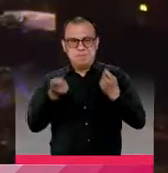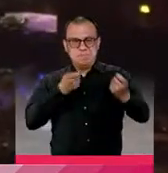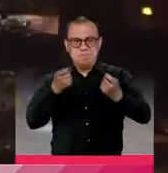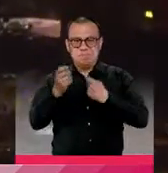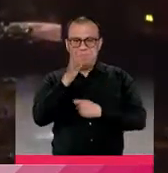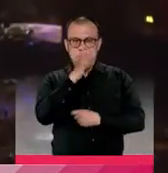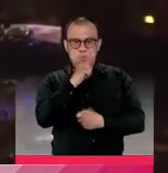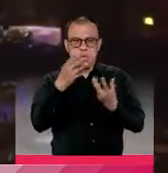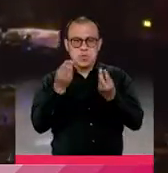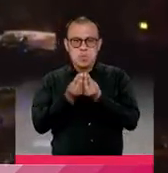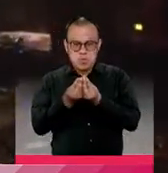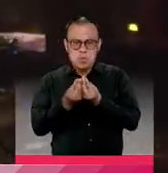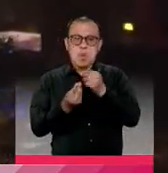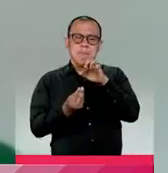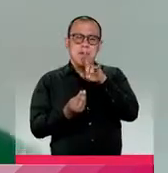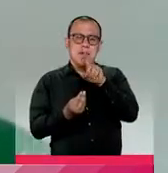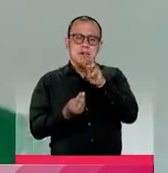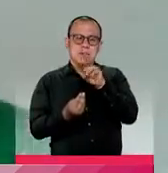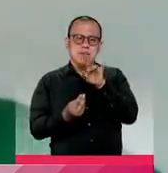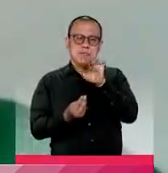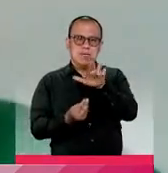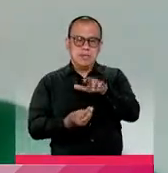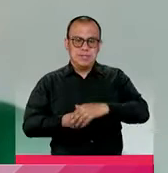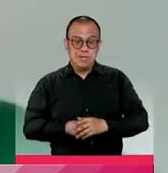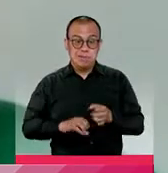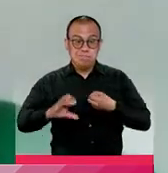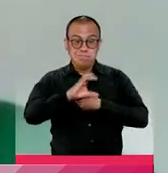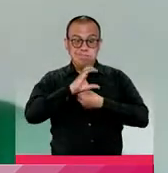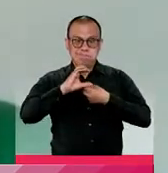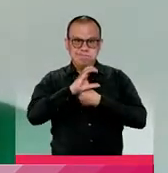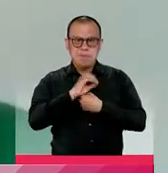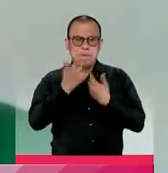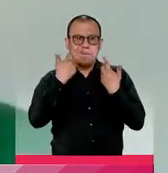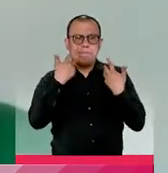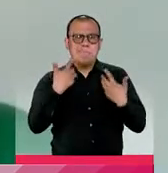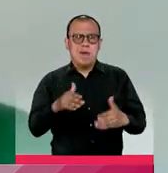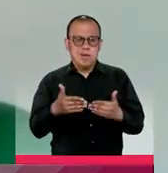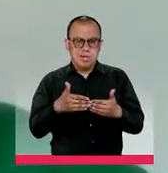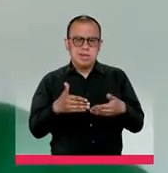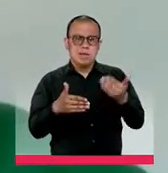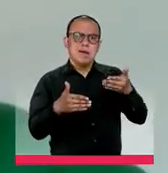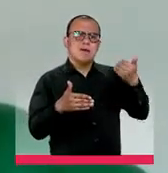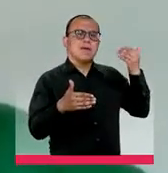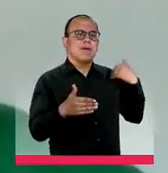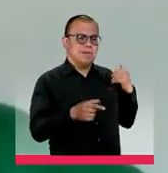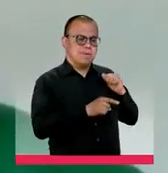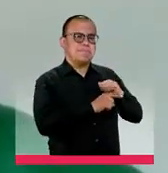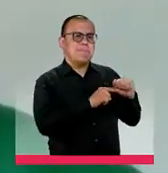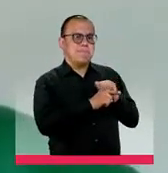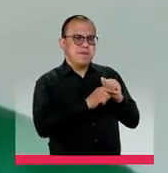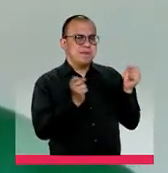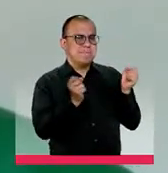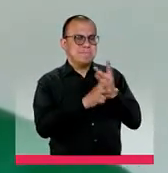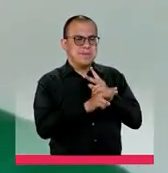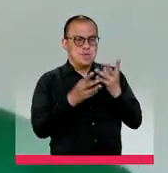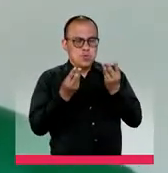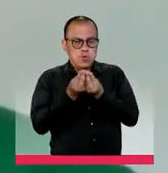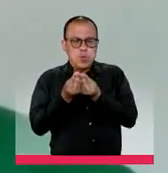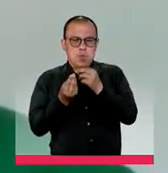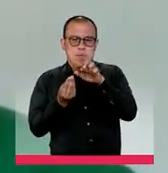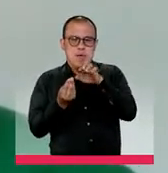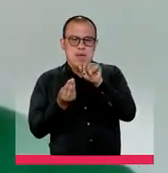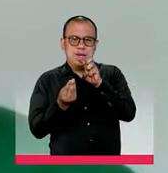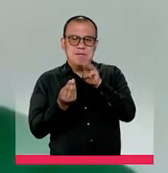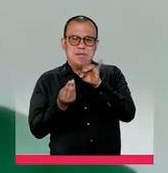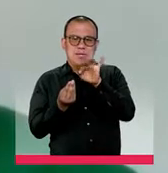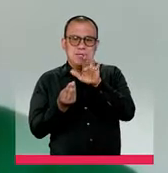orquestadas por el paramilitarismo. Lo que ha vivido nuestra ciudad parece tener un aire de familia con las prácticas y masacres paramilitares,